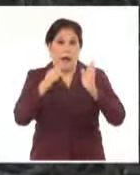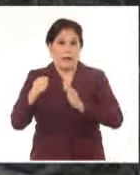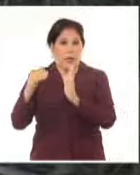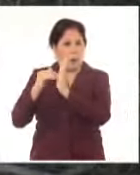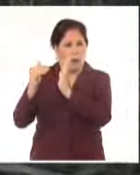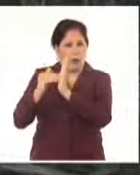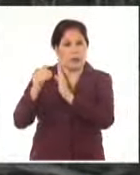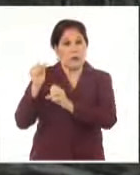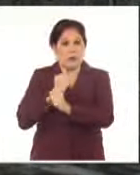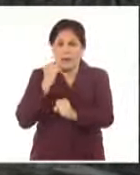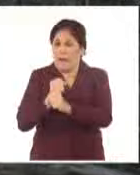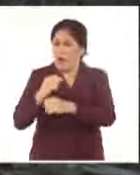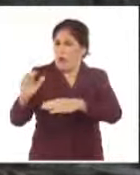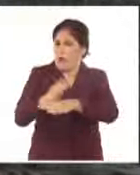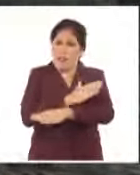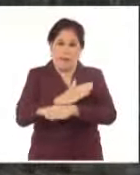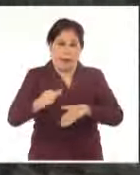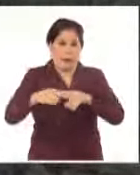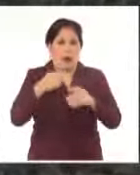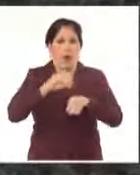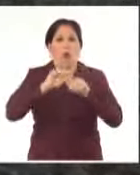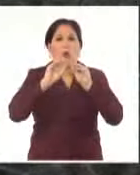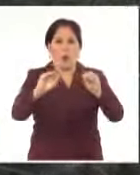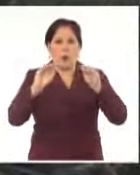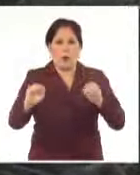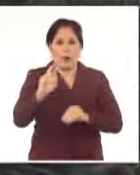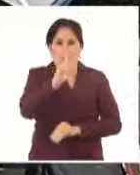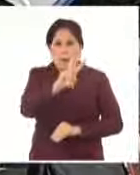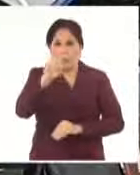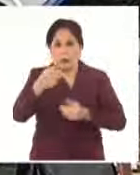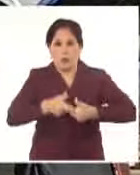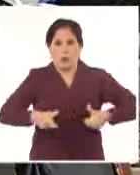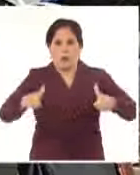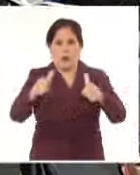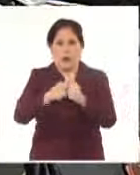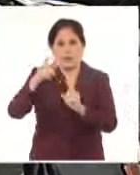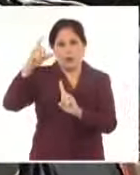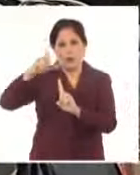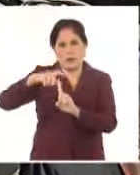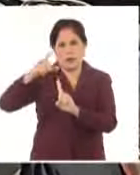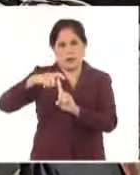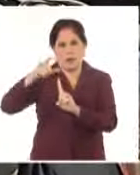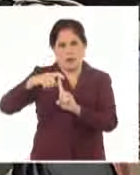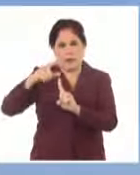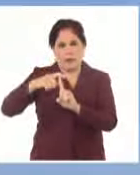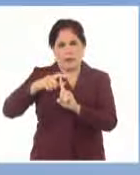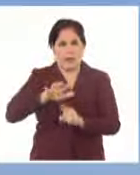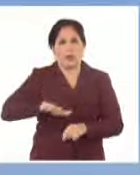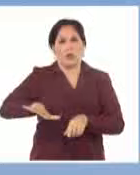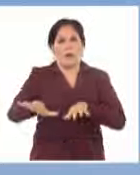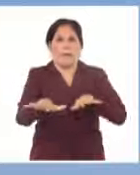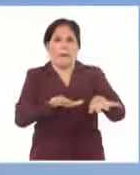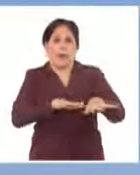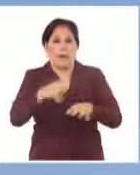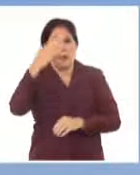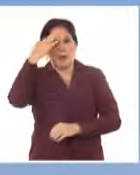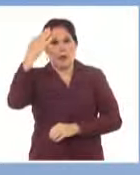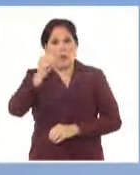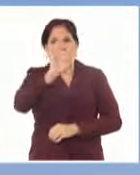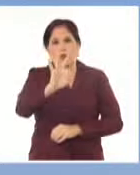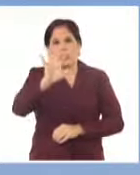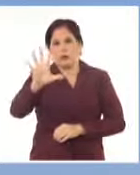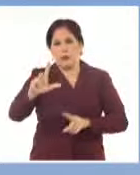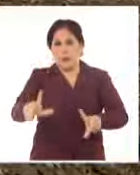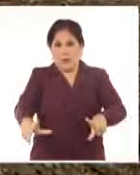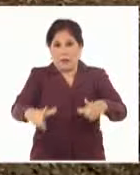disímiles labores como respuesta a la convocatoria al 22º Congreso de la Central de Trabajadores de Cuba y en saludo al 85